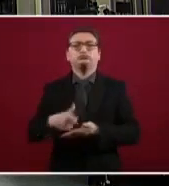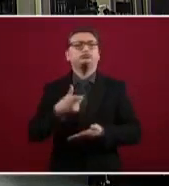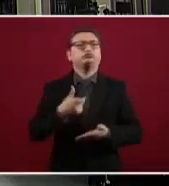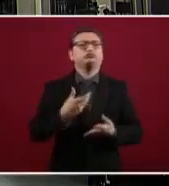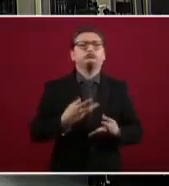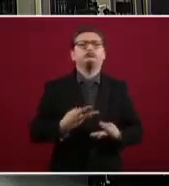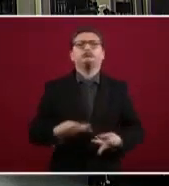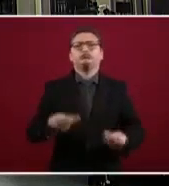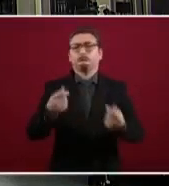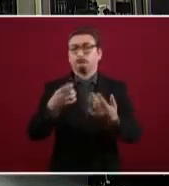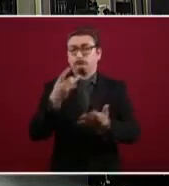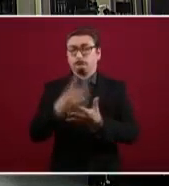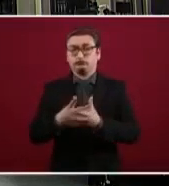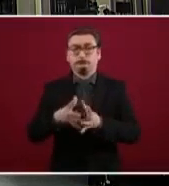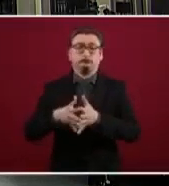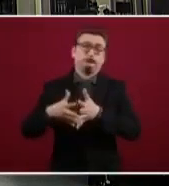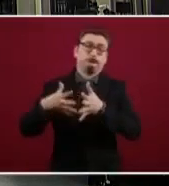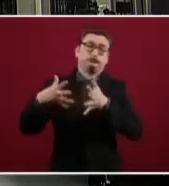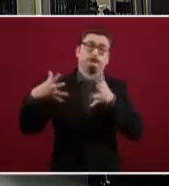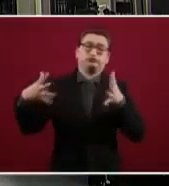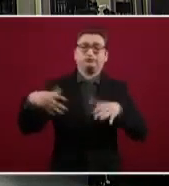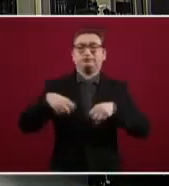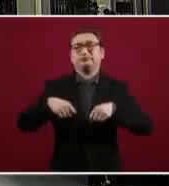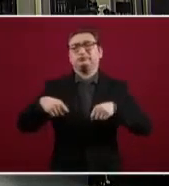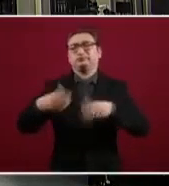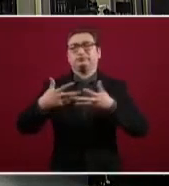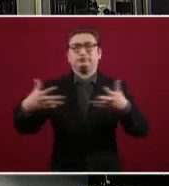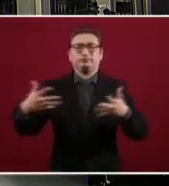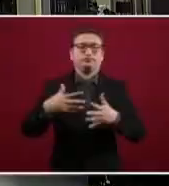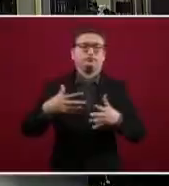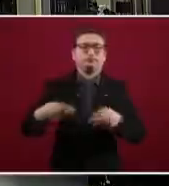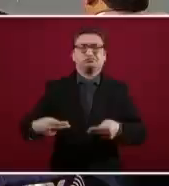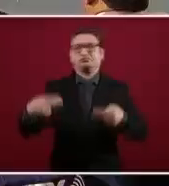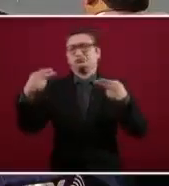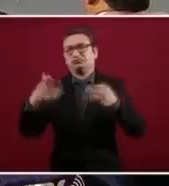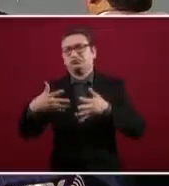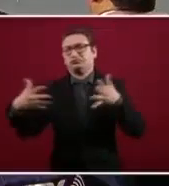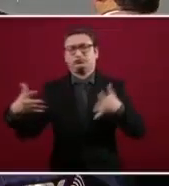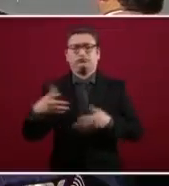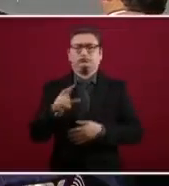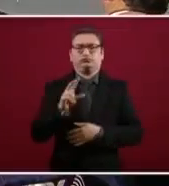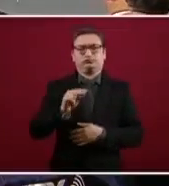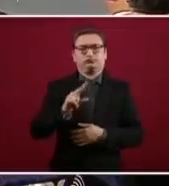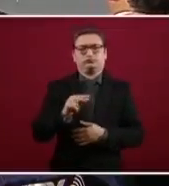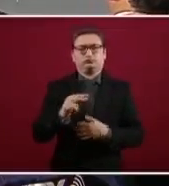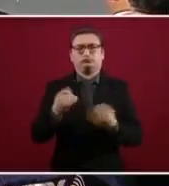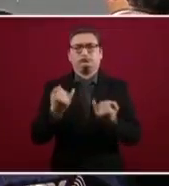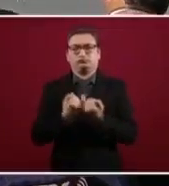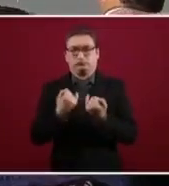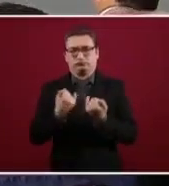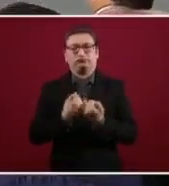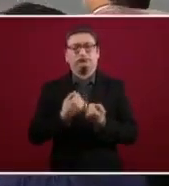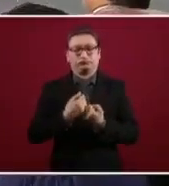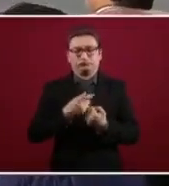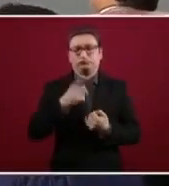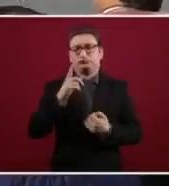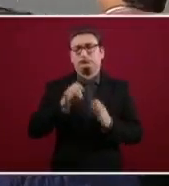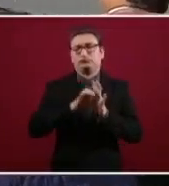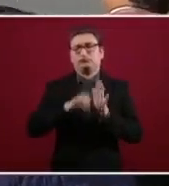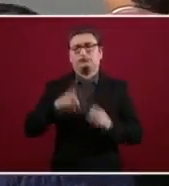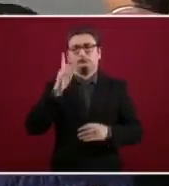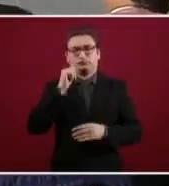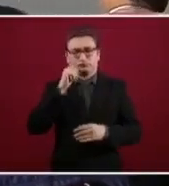no solamente es para los grandes centros comerciales bien como vamos a hacer mañana a las 10 de la mañana